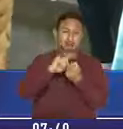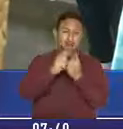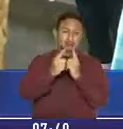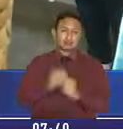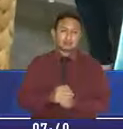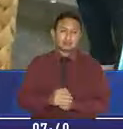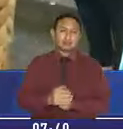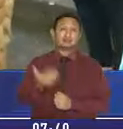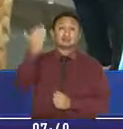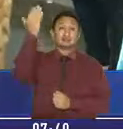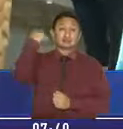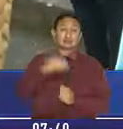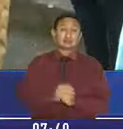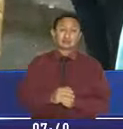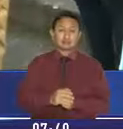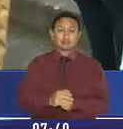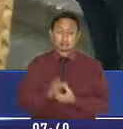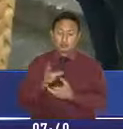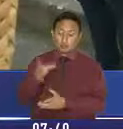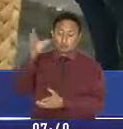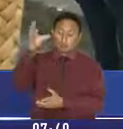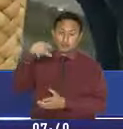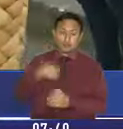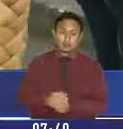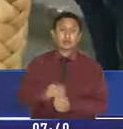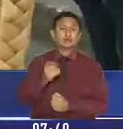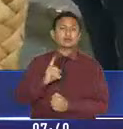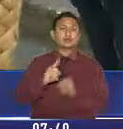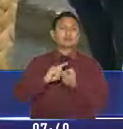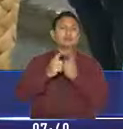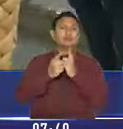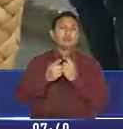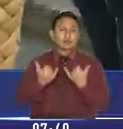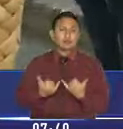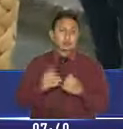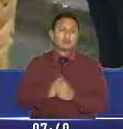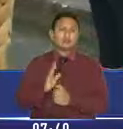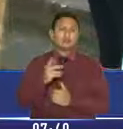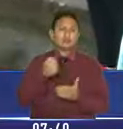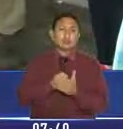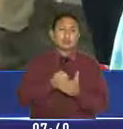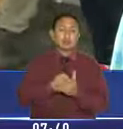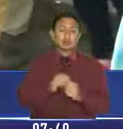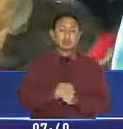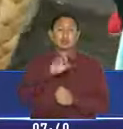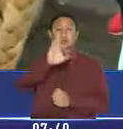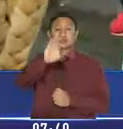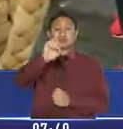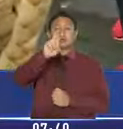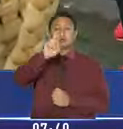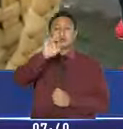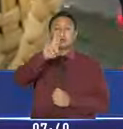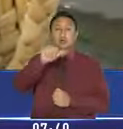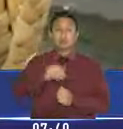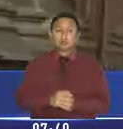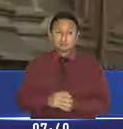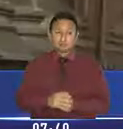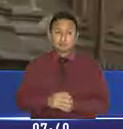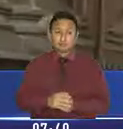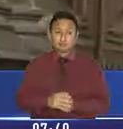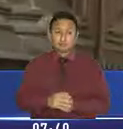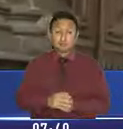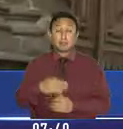ya no venden el ramo. Entonces dijeron que compremos la totora, entonces es totora, no es ramo. El miércoles 13 de abril se